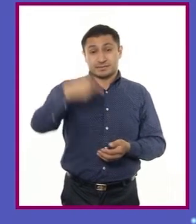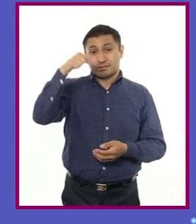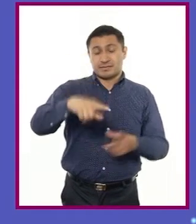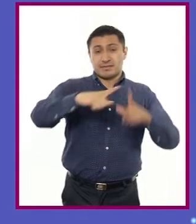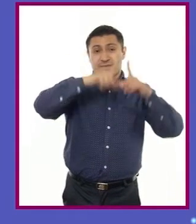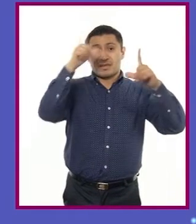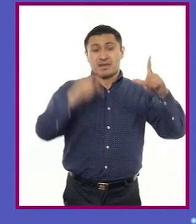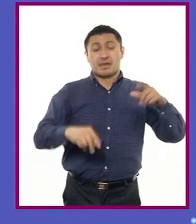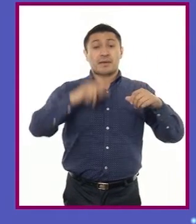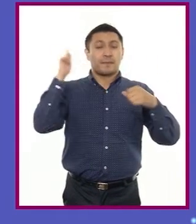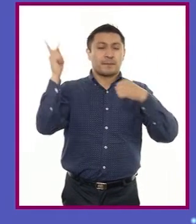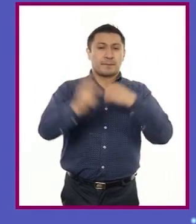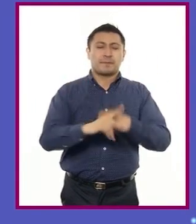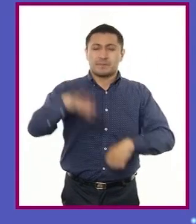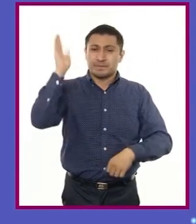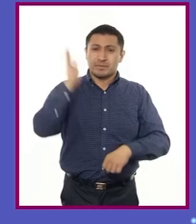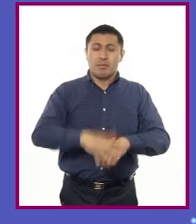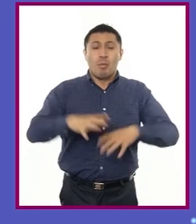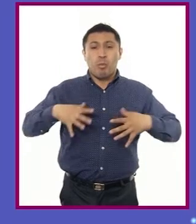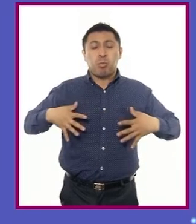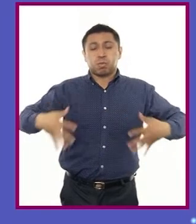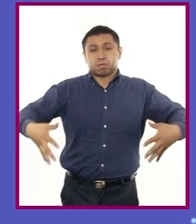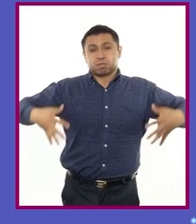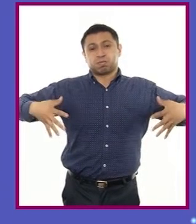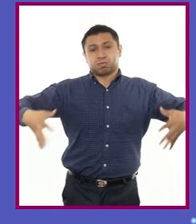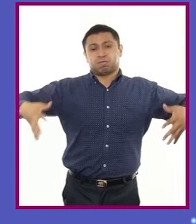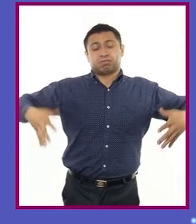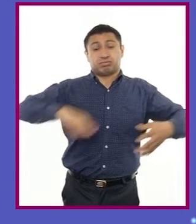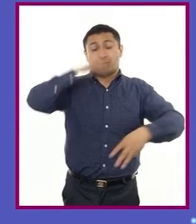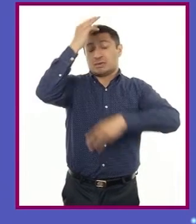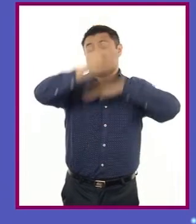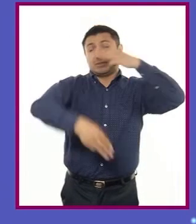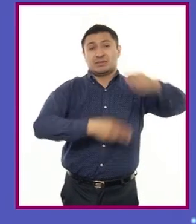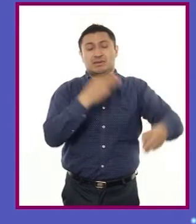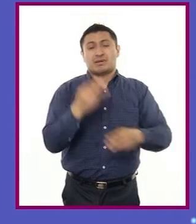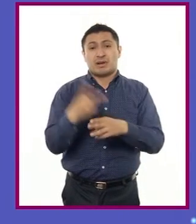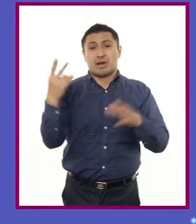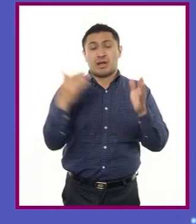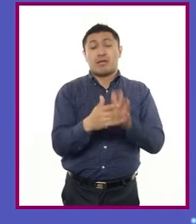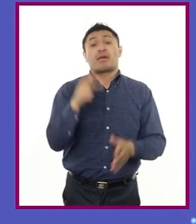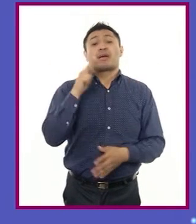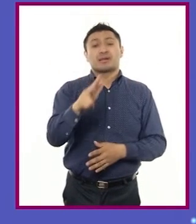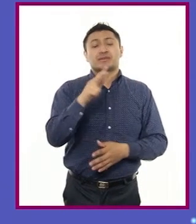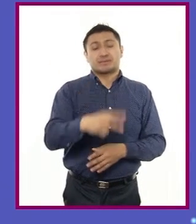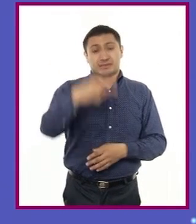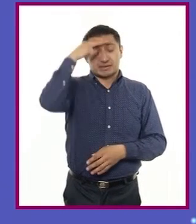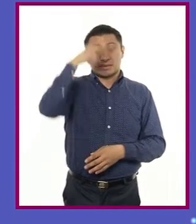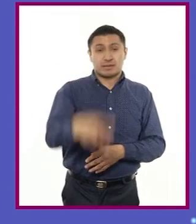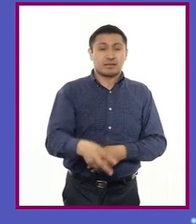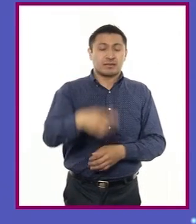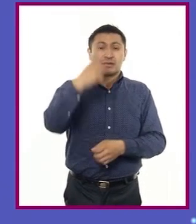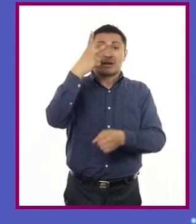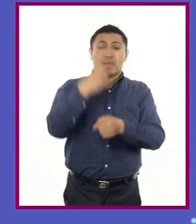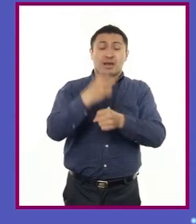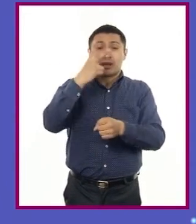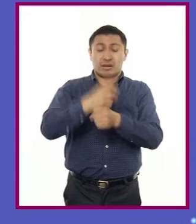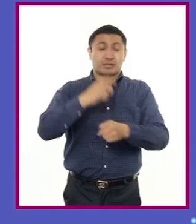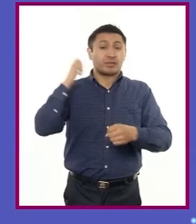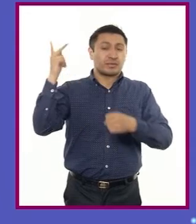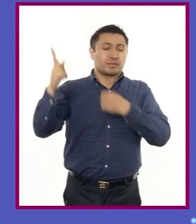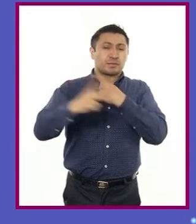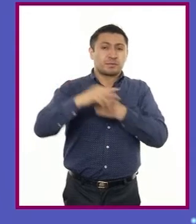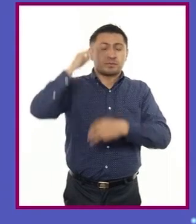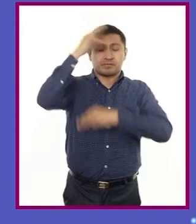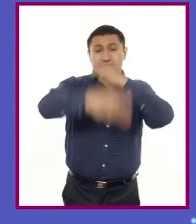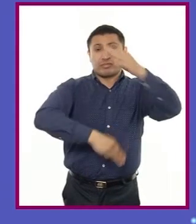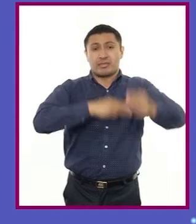México fue el país con más obesidad de todo el mundo. En 2018, México fue el segundo lugar mundial